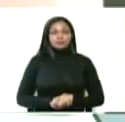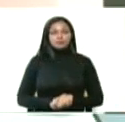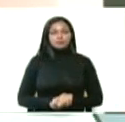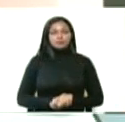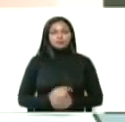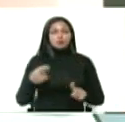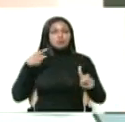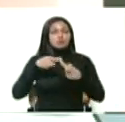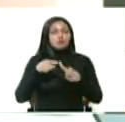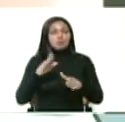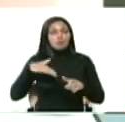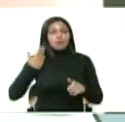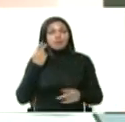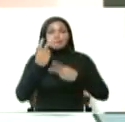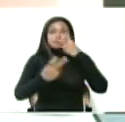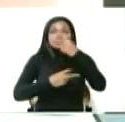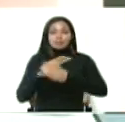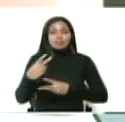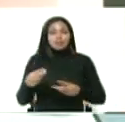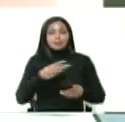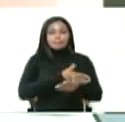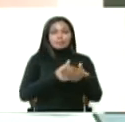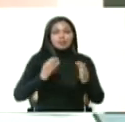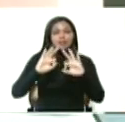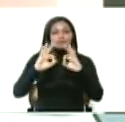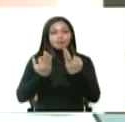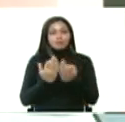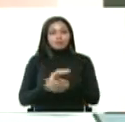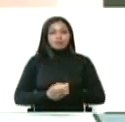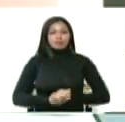clave, poder visitar miles de familias.